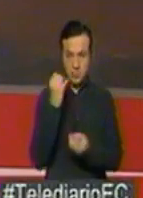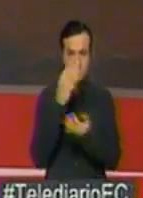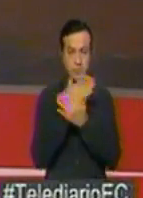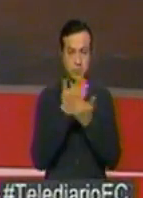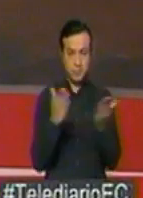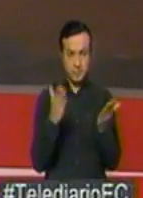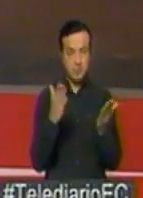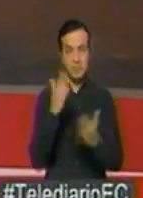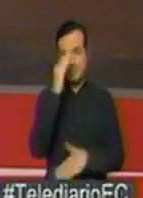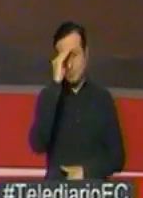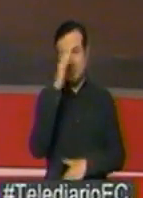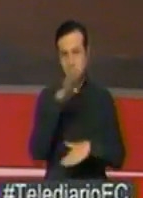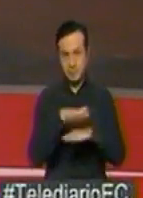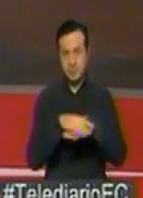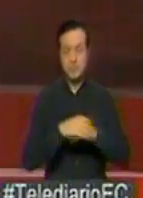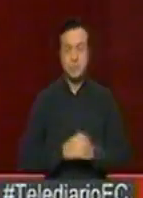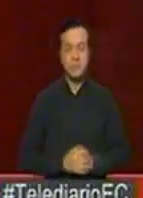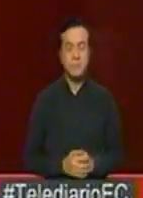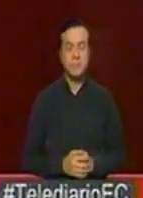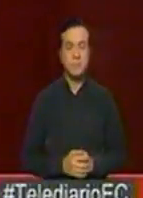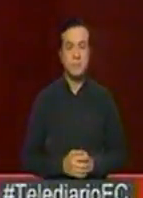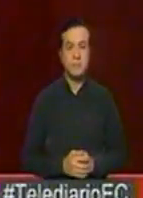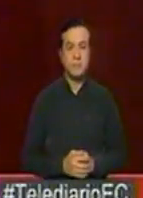informe. Alex, buenas tardes.